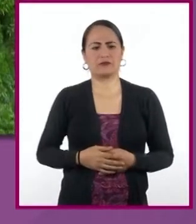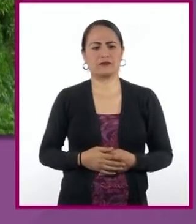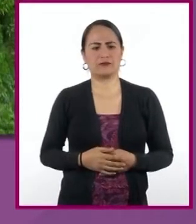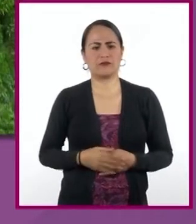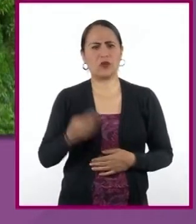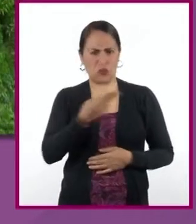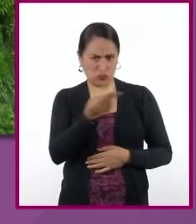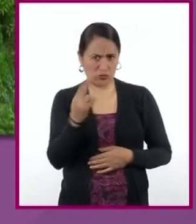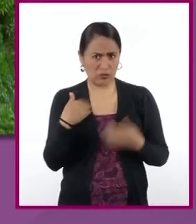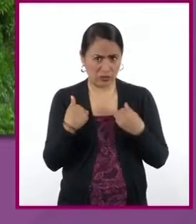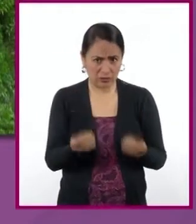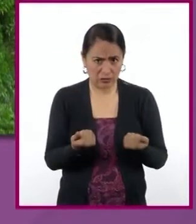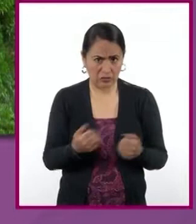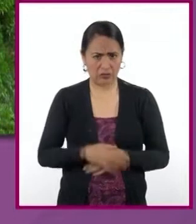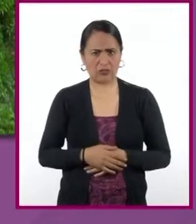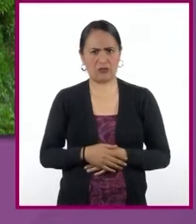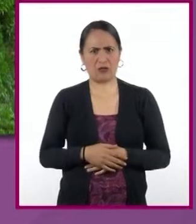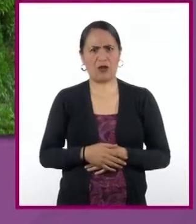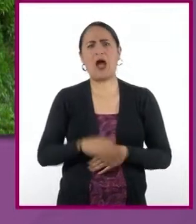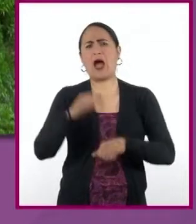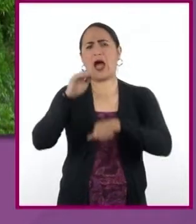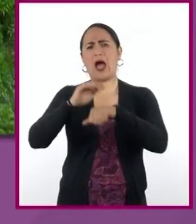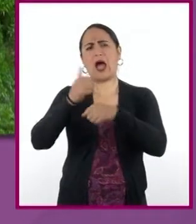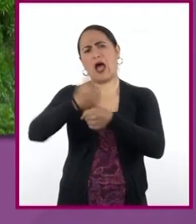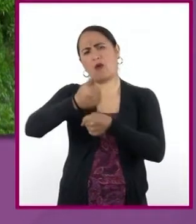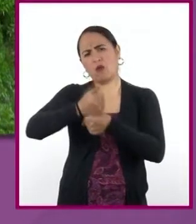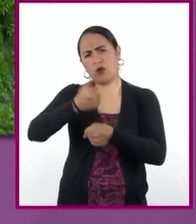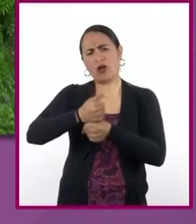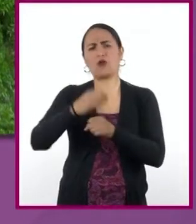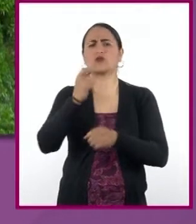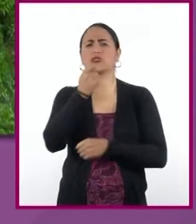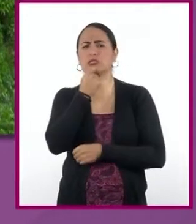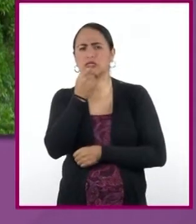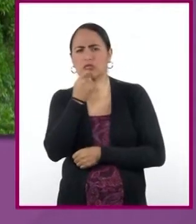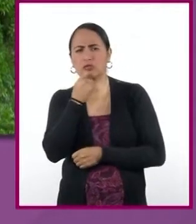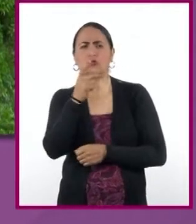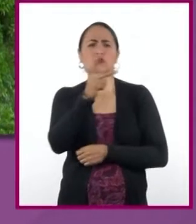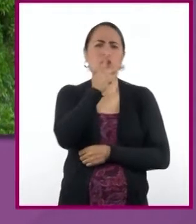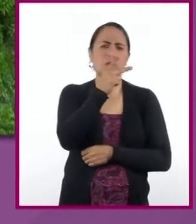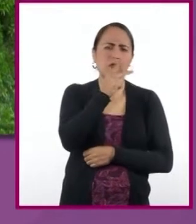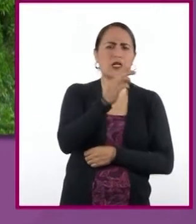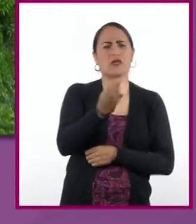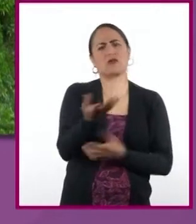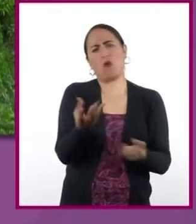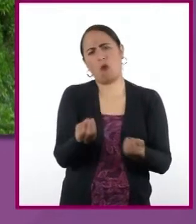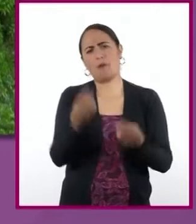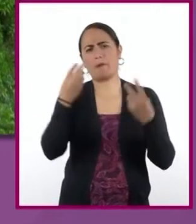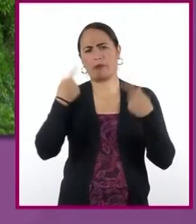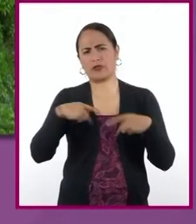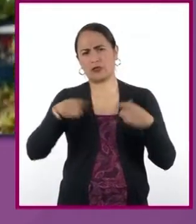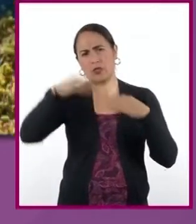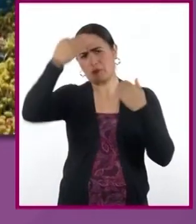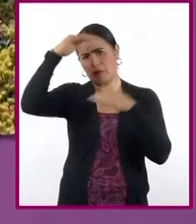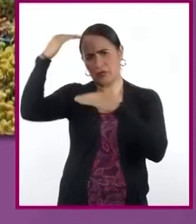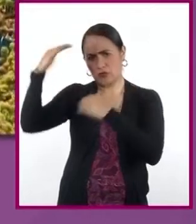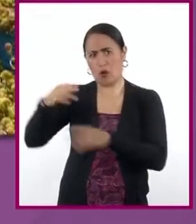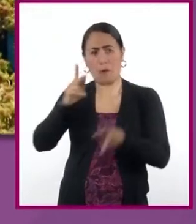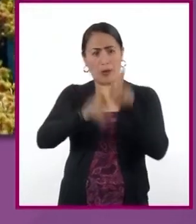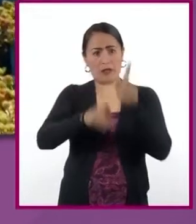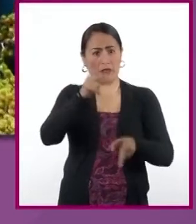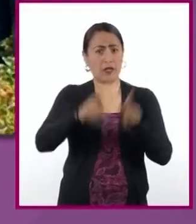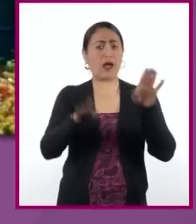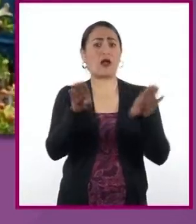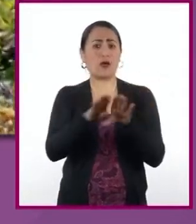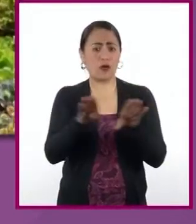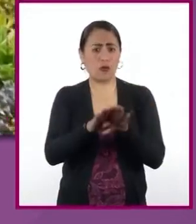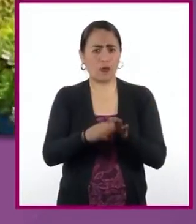¿Ustedes entendieron? ¿Cómo le hablan ustedes a sus abuelos, a los niños, a sus papás y a las personas mayores en general?